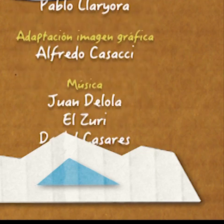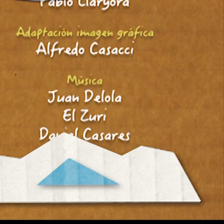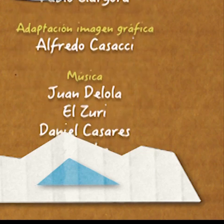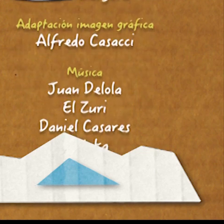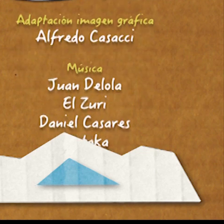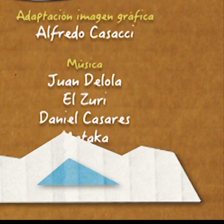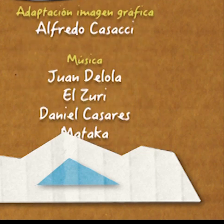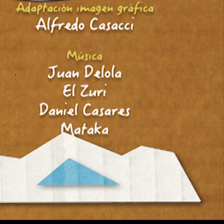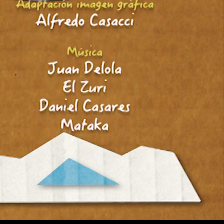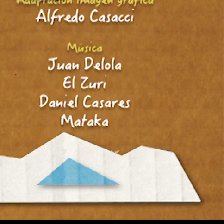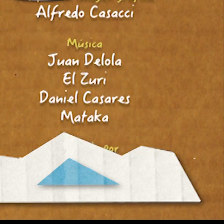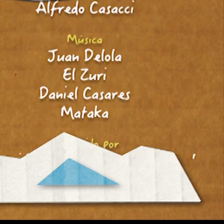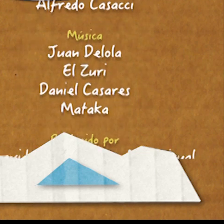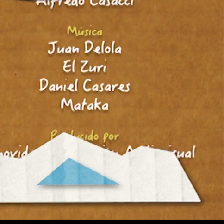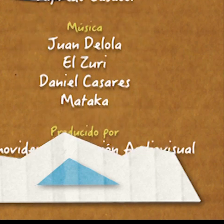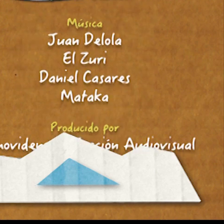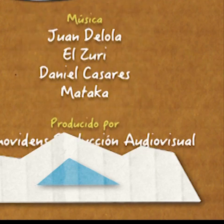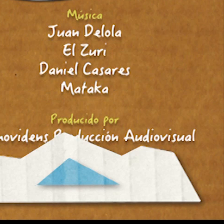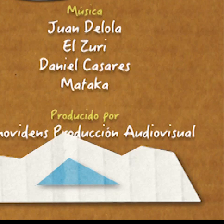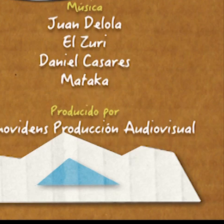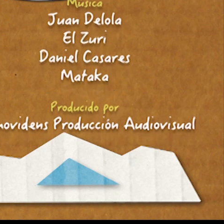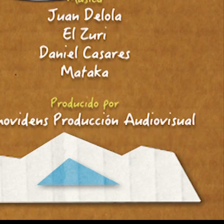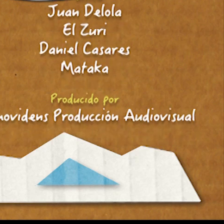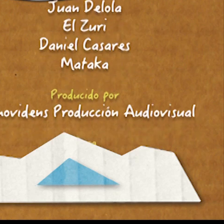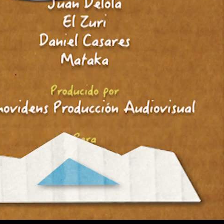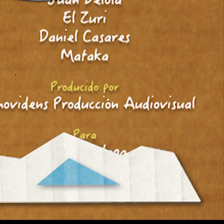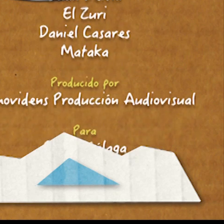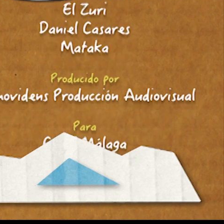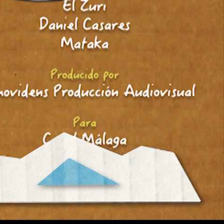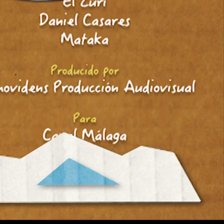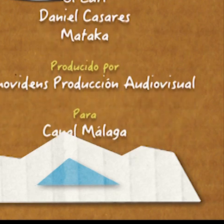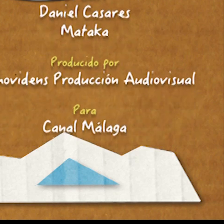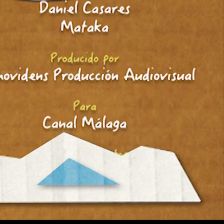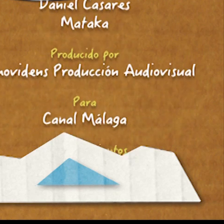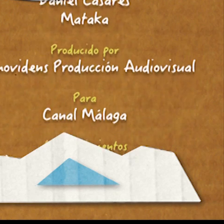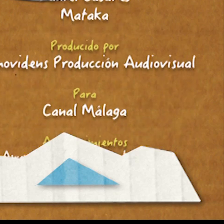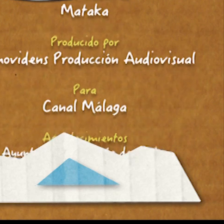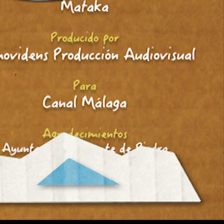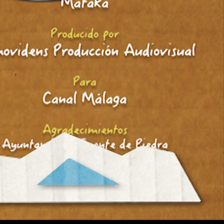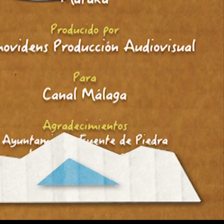Bueno, es que si me quedo aquí, quizás no se den cuenta que no soy un flamenco.